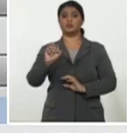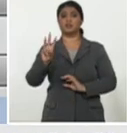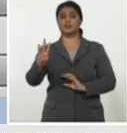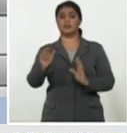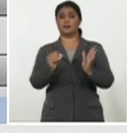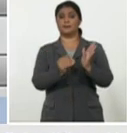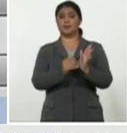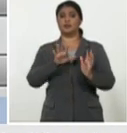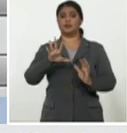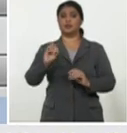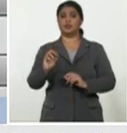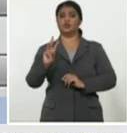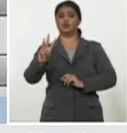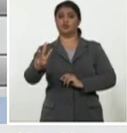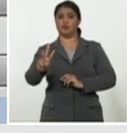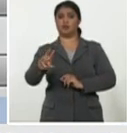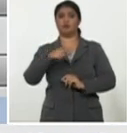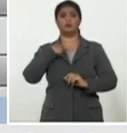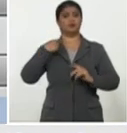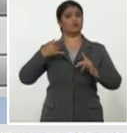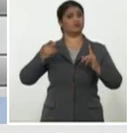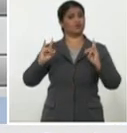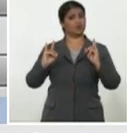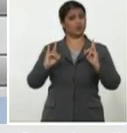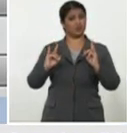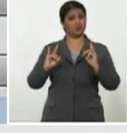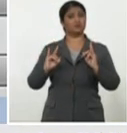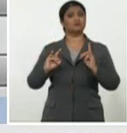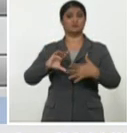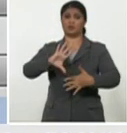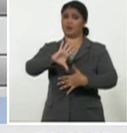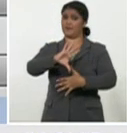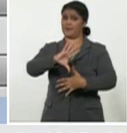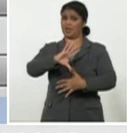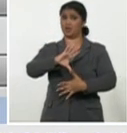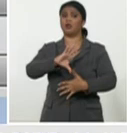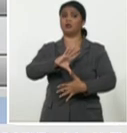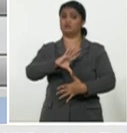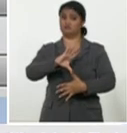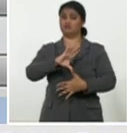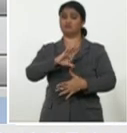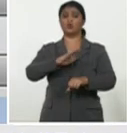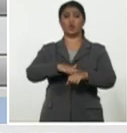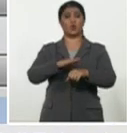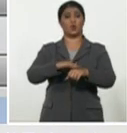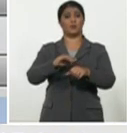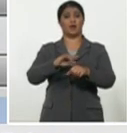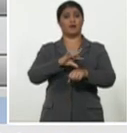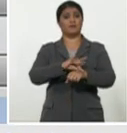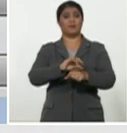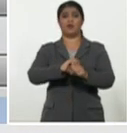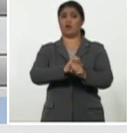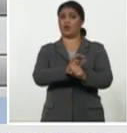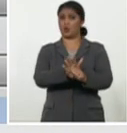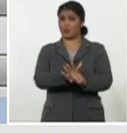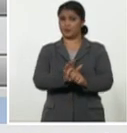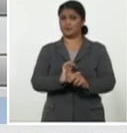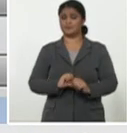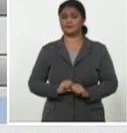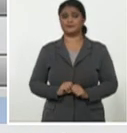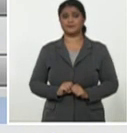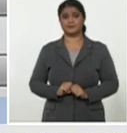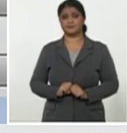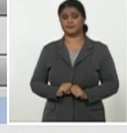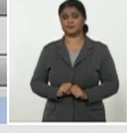1.563.503 personas que han perdido la vida en nuestra región como consecuencia de la pandemia y que dé